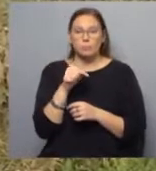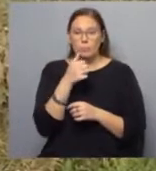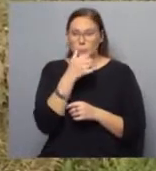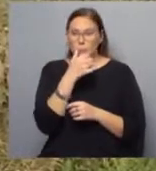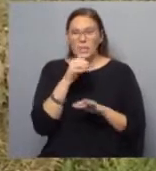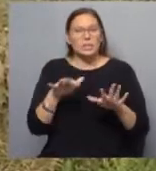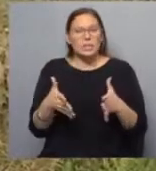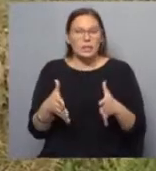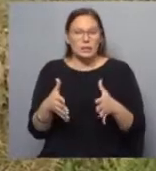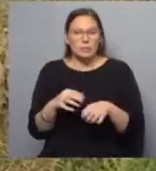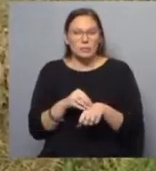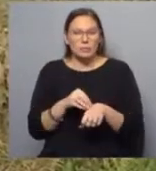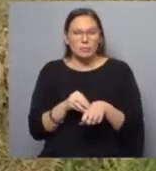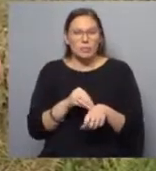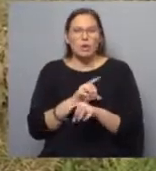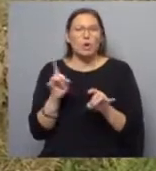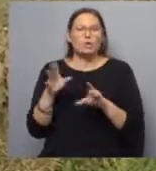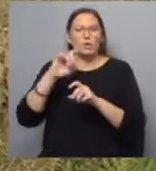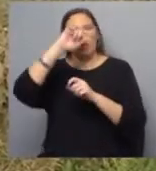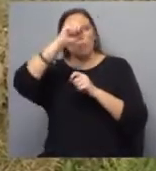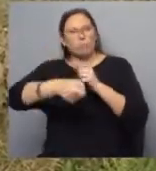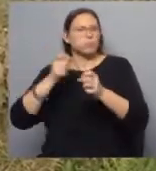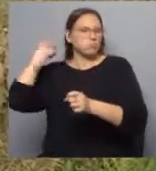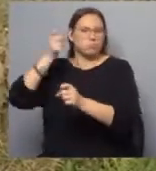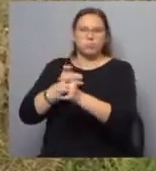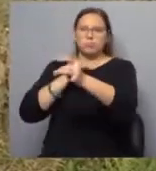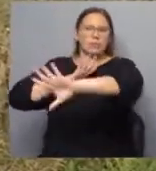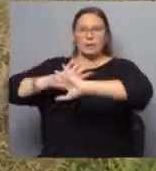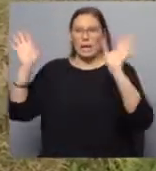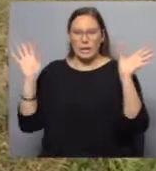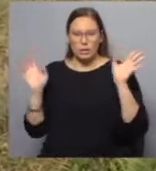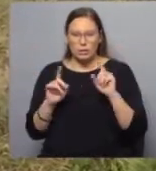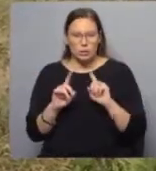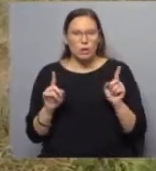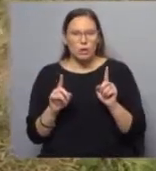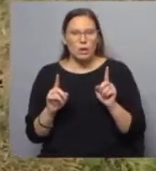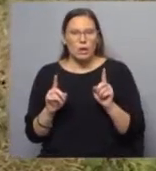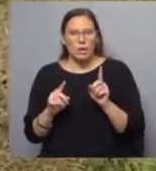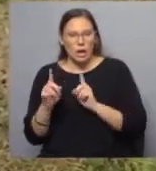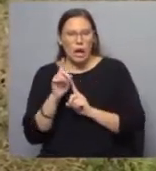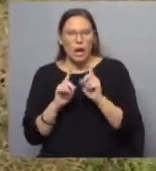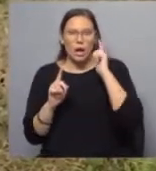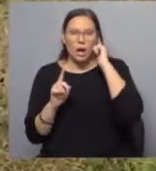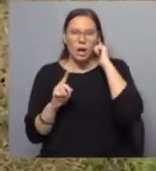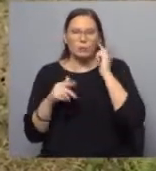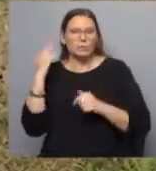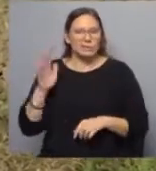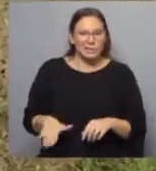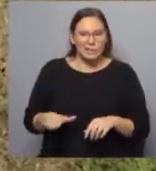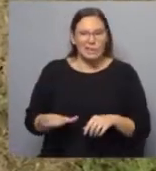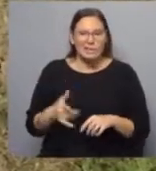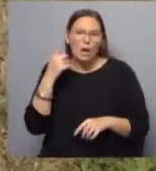de qué se trata, porque no solo es arco y flecha, tirar así nomás. Capaz que alguno de chicos tuvo